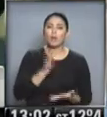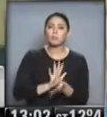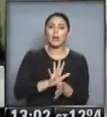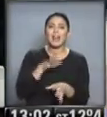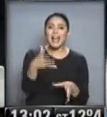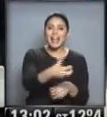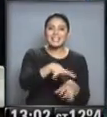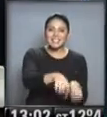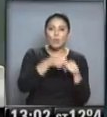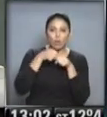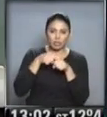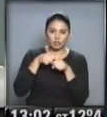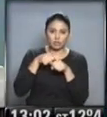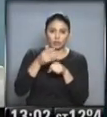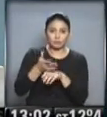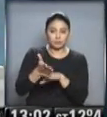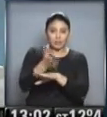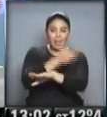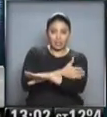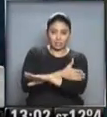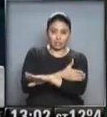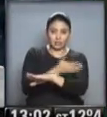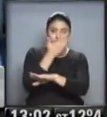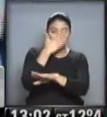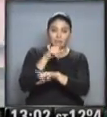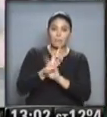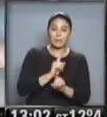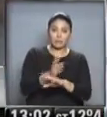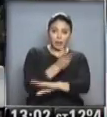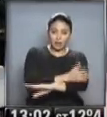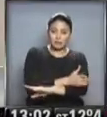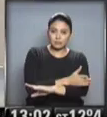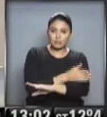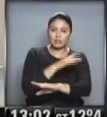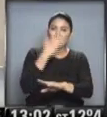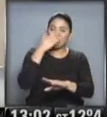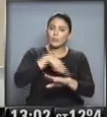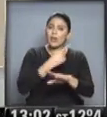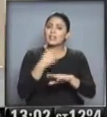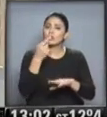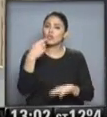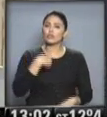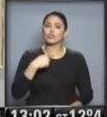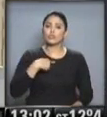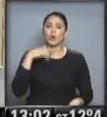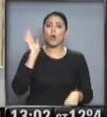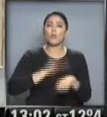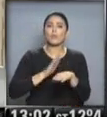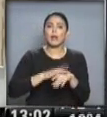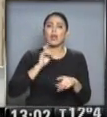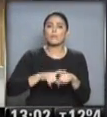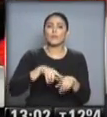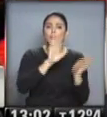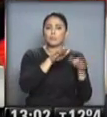secuestro de manager y previo a que él sea la misma persona que dijo fui yo responsable del homicidio